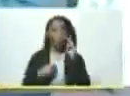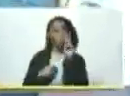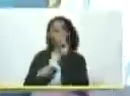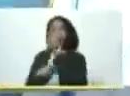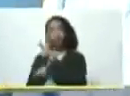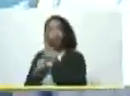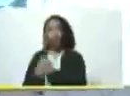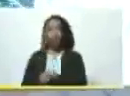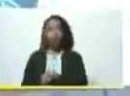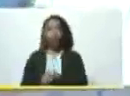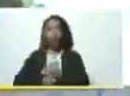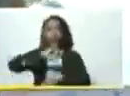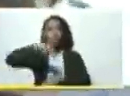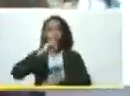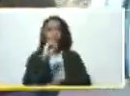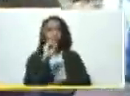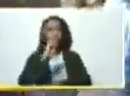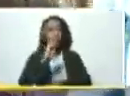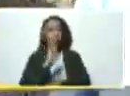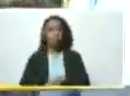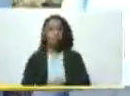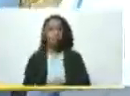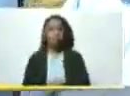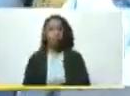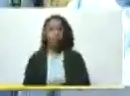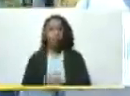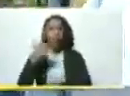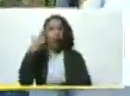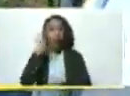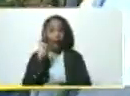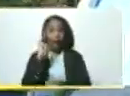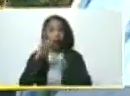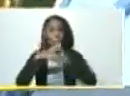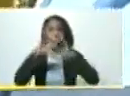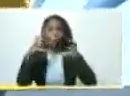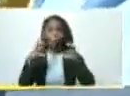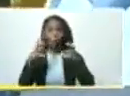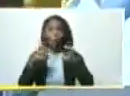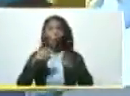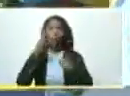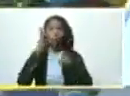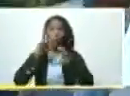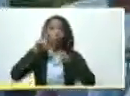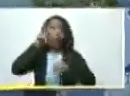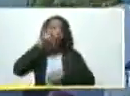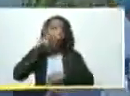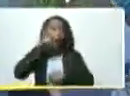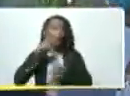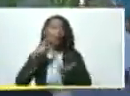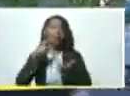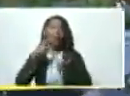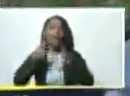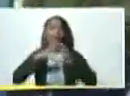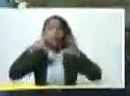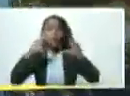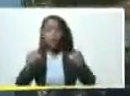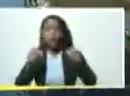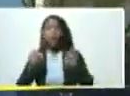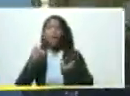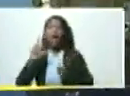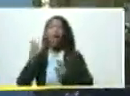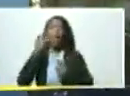Tiyoli, José Yepes. Así tiene su pimentón, su tomate, brócoli, lechosa,